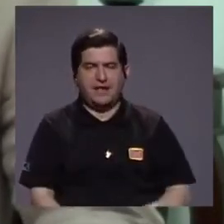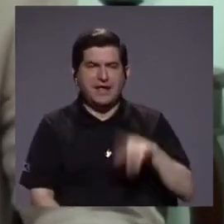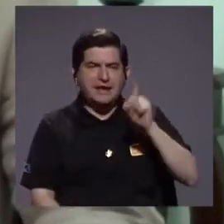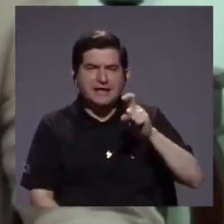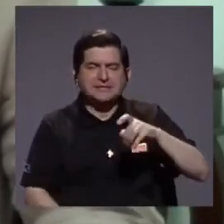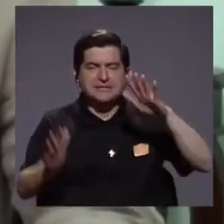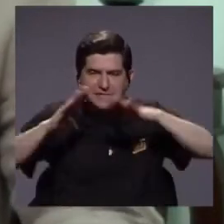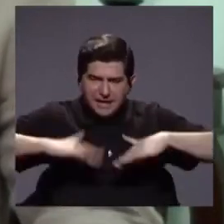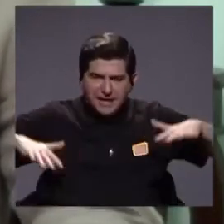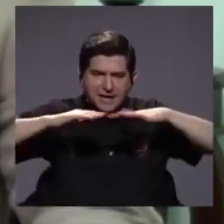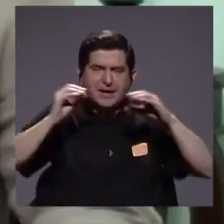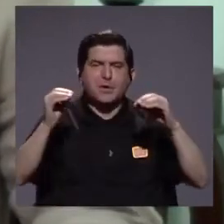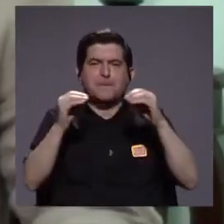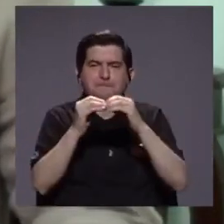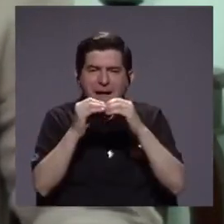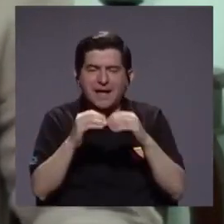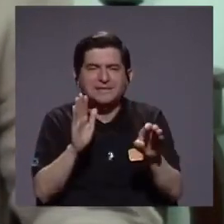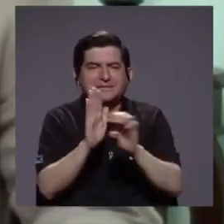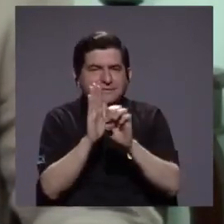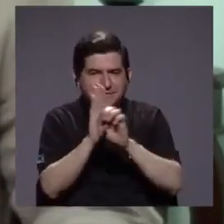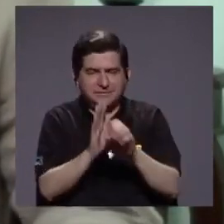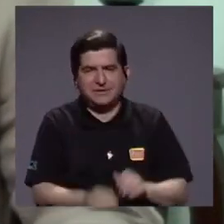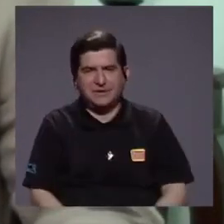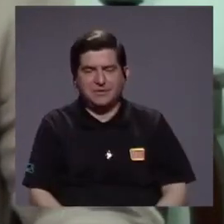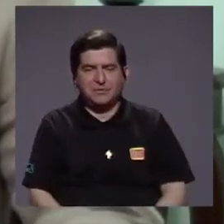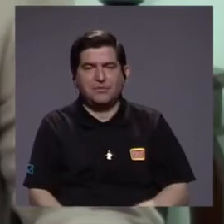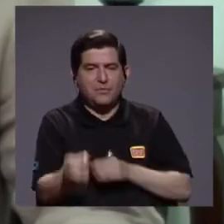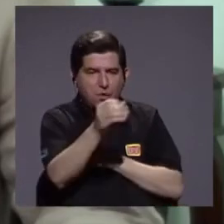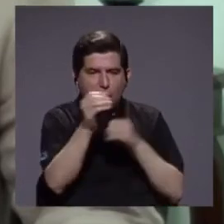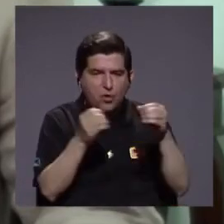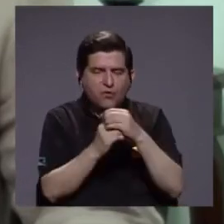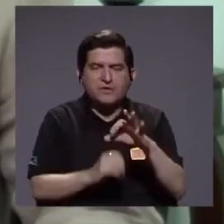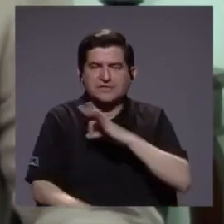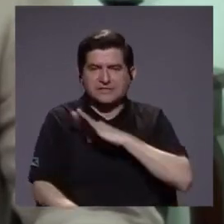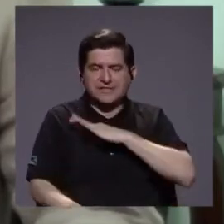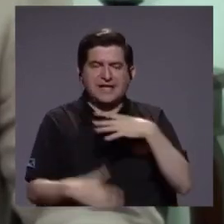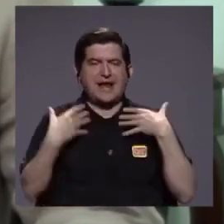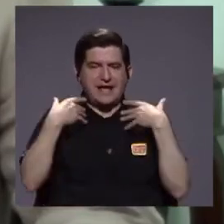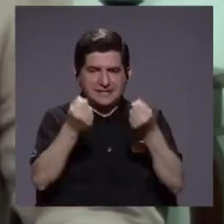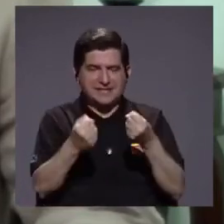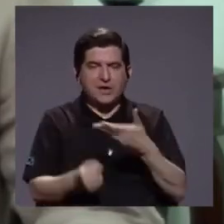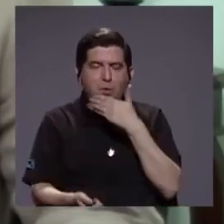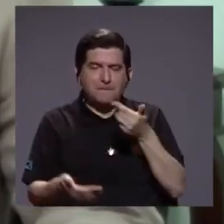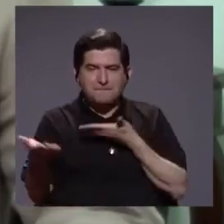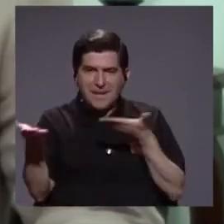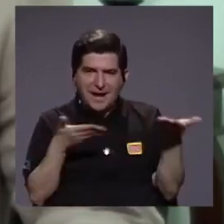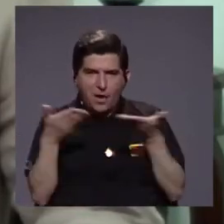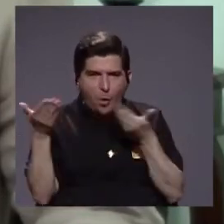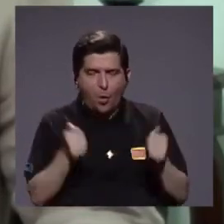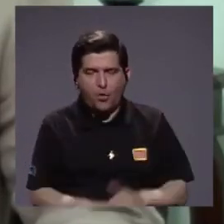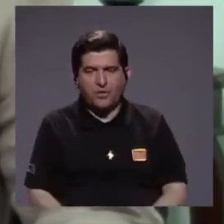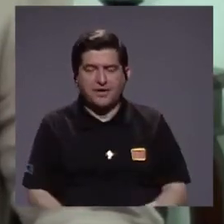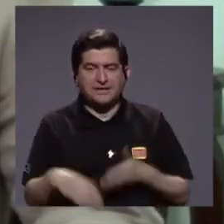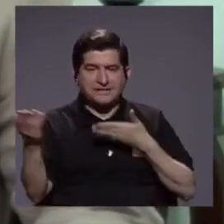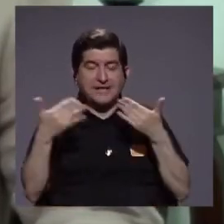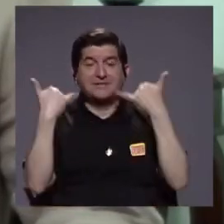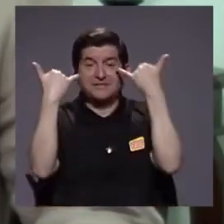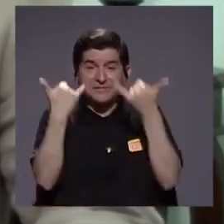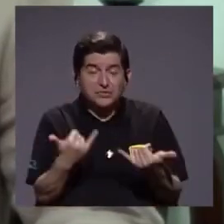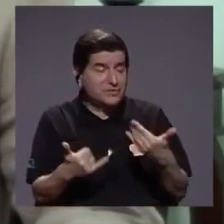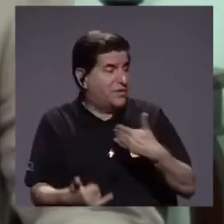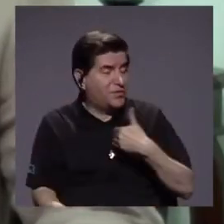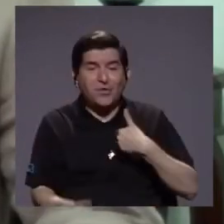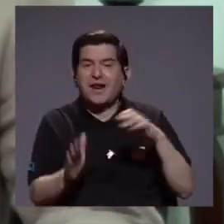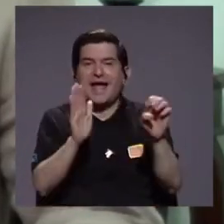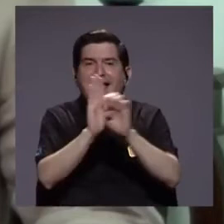crear espacios, más espacios, por ejemplo, en la Oficina de Bienestar y Salud, promoviendo mejores servicios y servicios que actualmente no se dan,